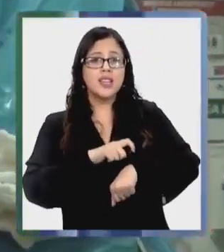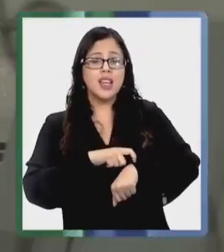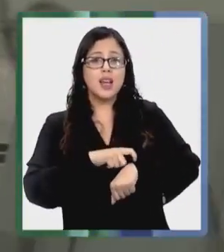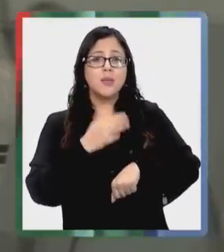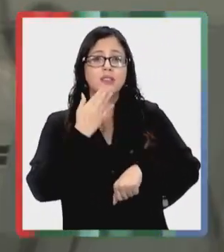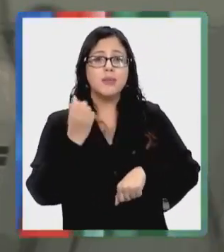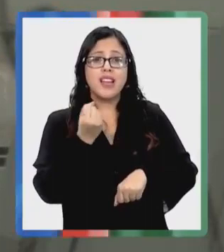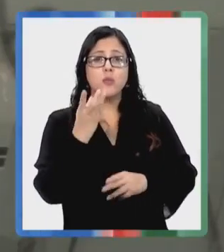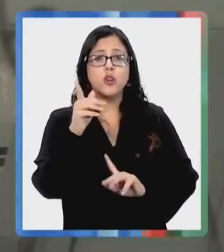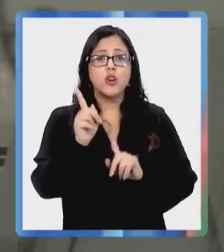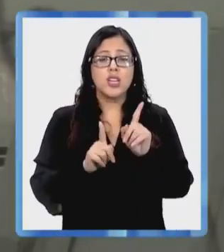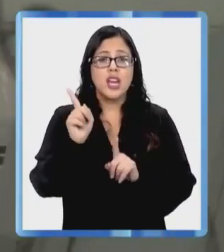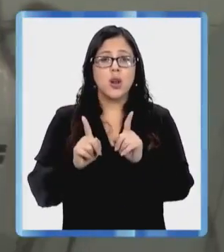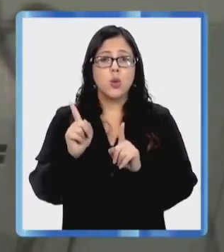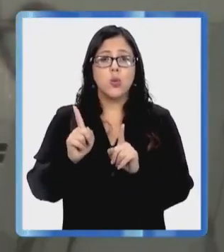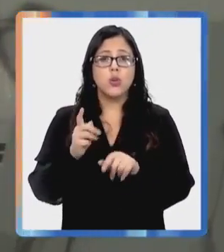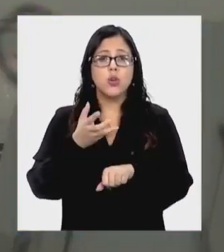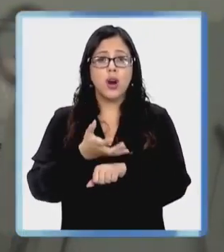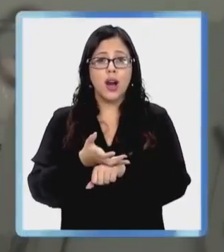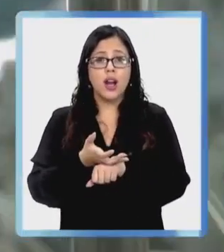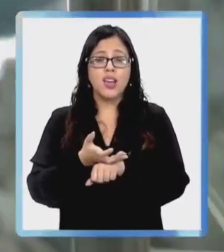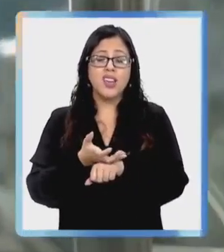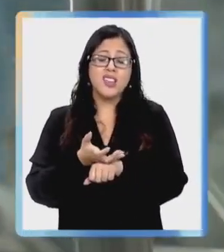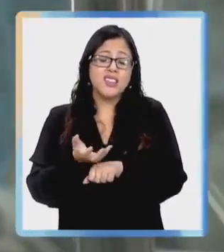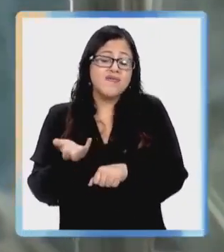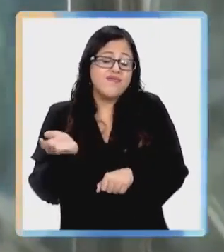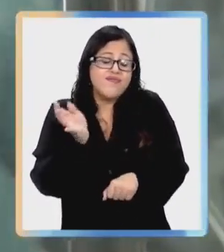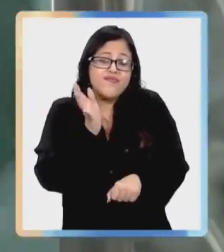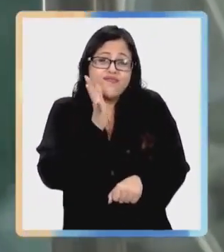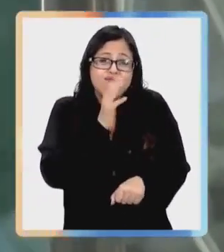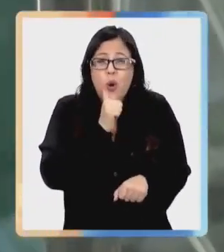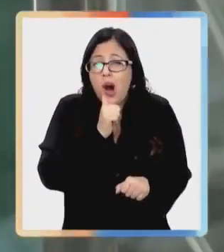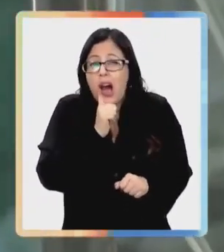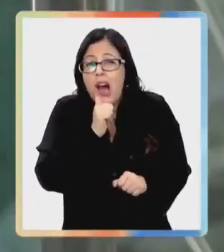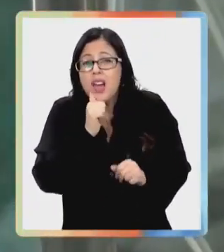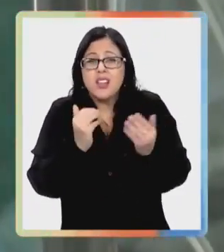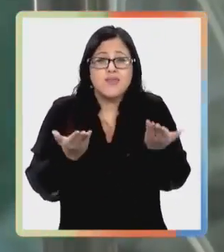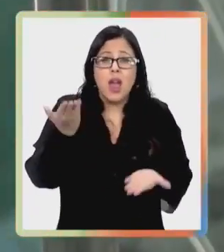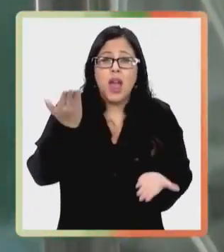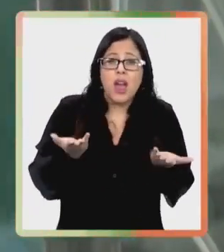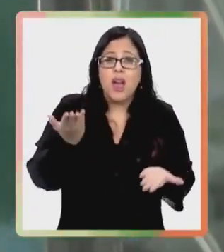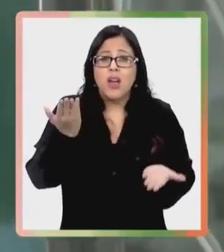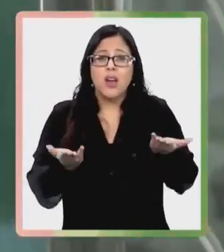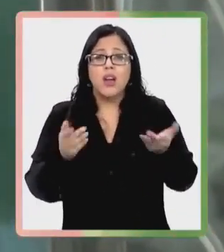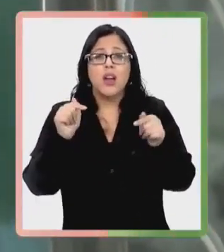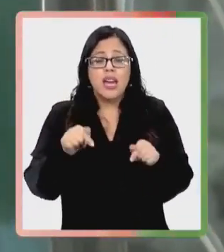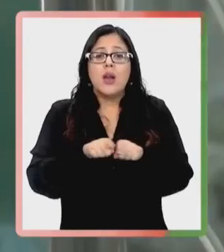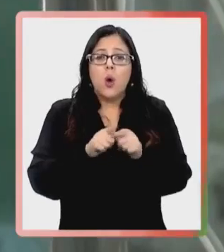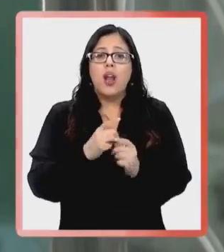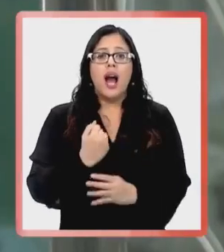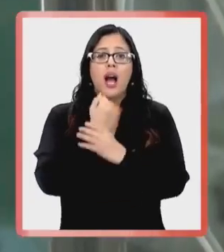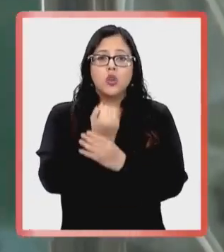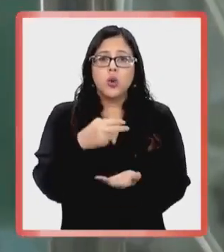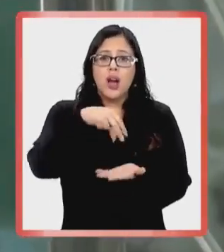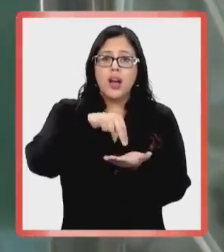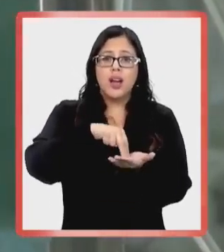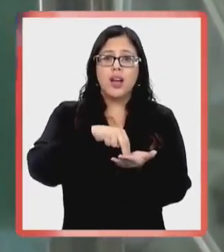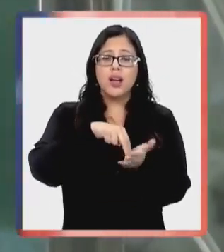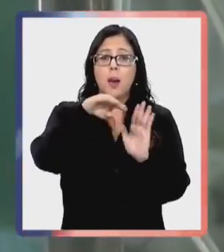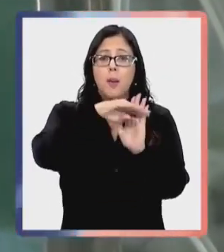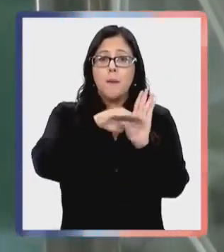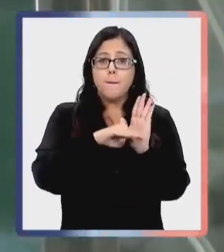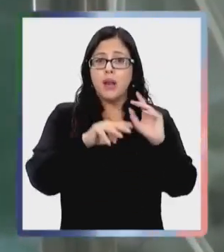pabellones que algunos están sin usar, desgraciadamente, tú puedes contribuir mucho a bajar la lista de espera. Por eso este estudio es